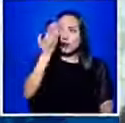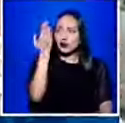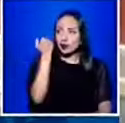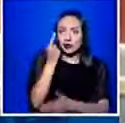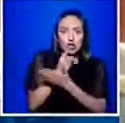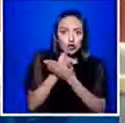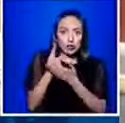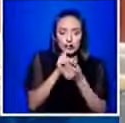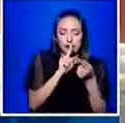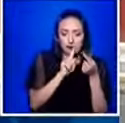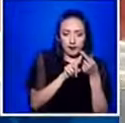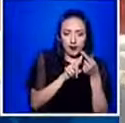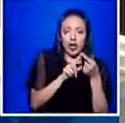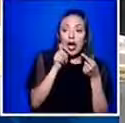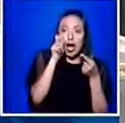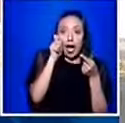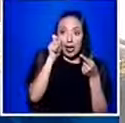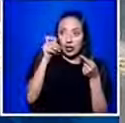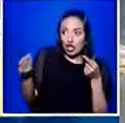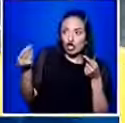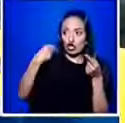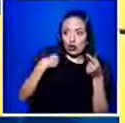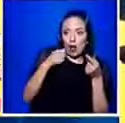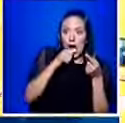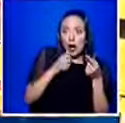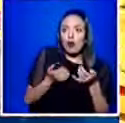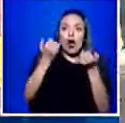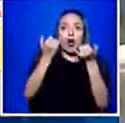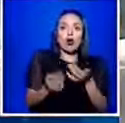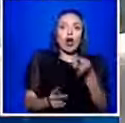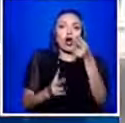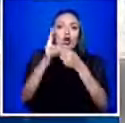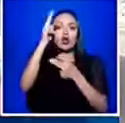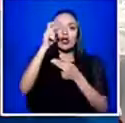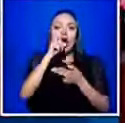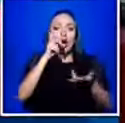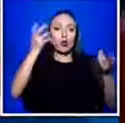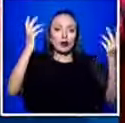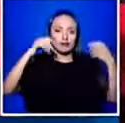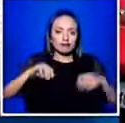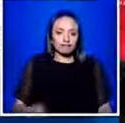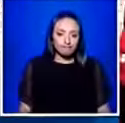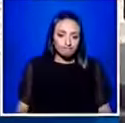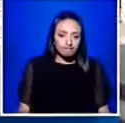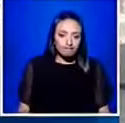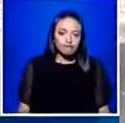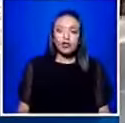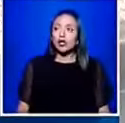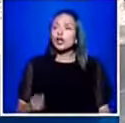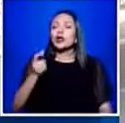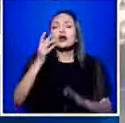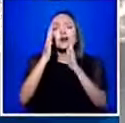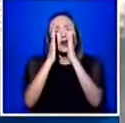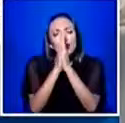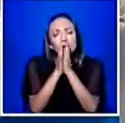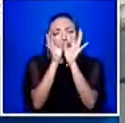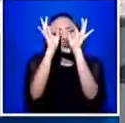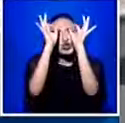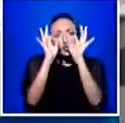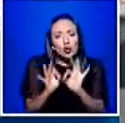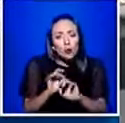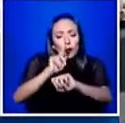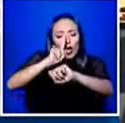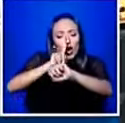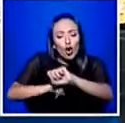anterior. Ayer nos dieron el agua, pero ahora nuevamente ya no tenemos el agua. Lo único que nosotros pedimos es que se cumpla con